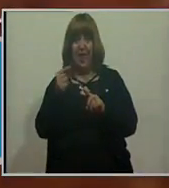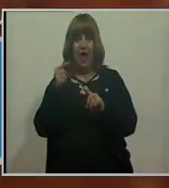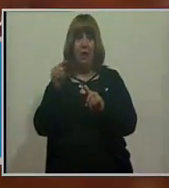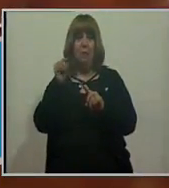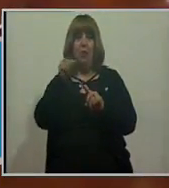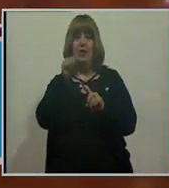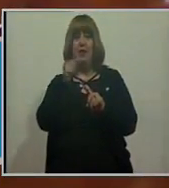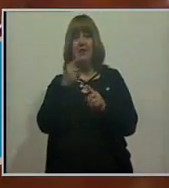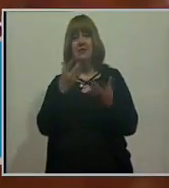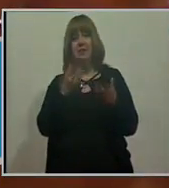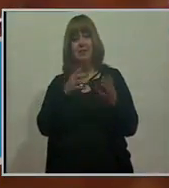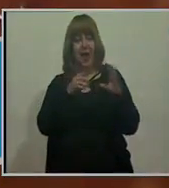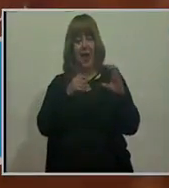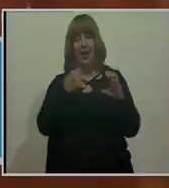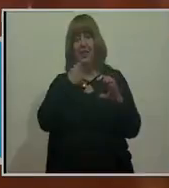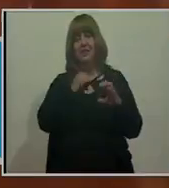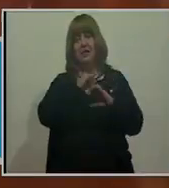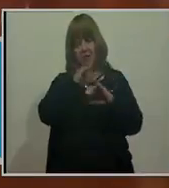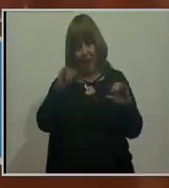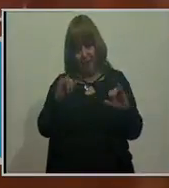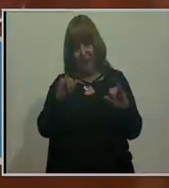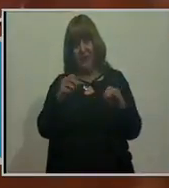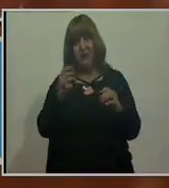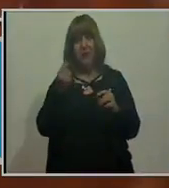darle confianza a los mercados.